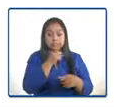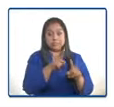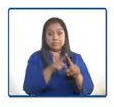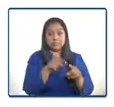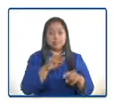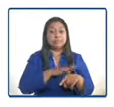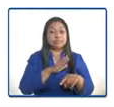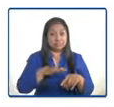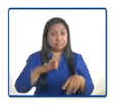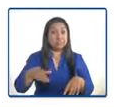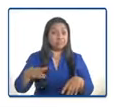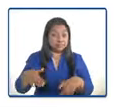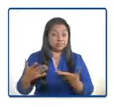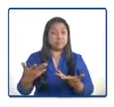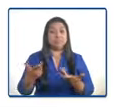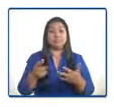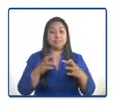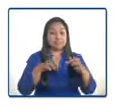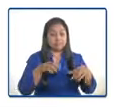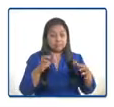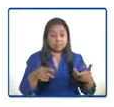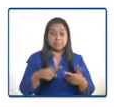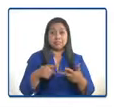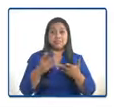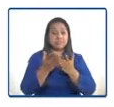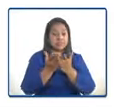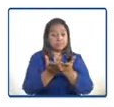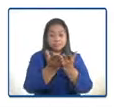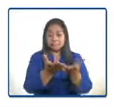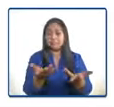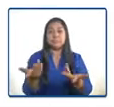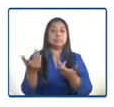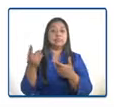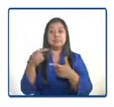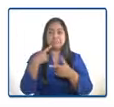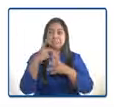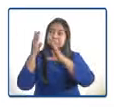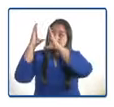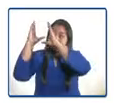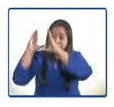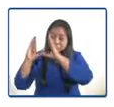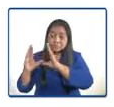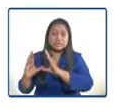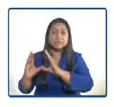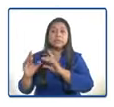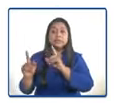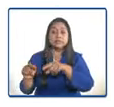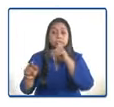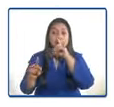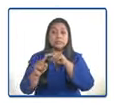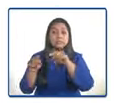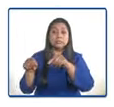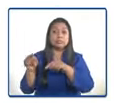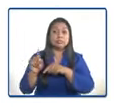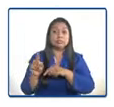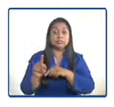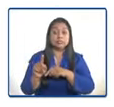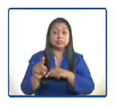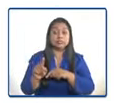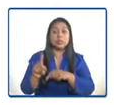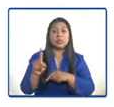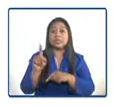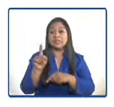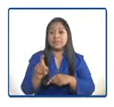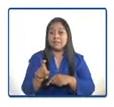demoras para los pasajeros, los buques, el personal, las cargas, no deben de estar dentro